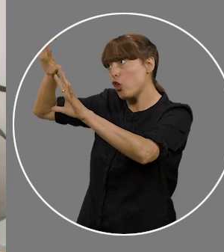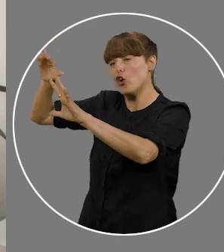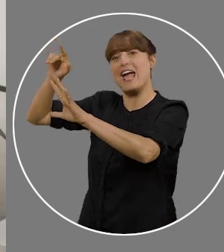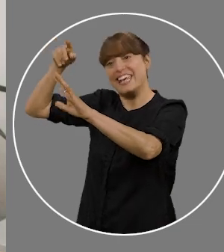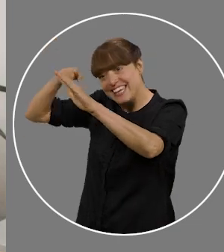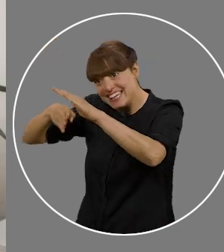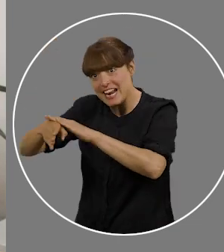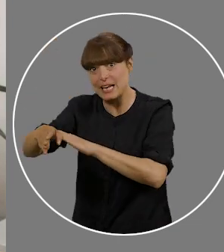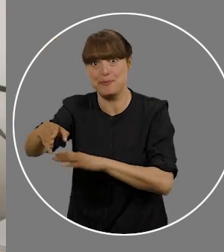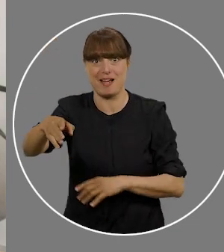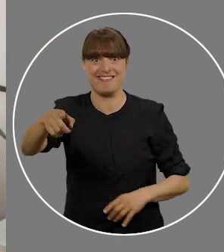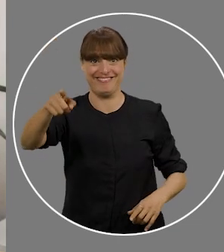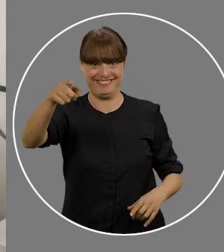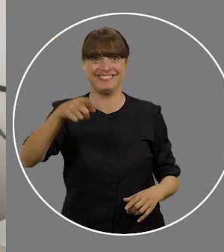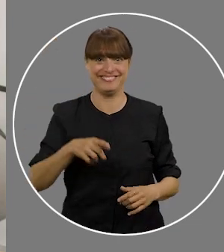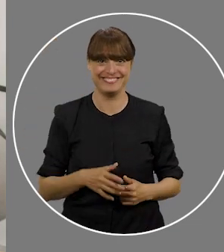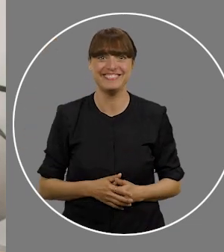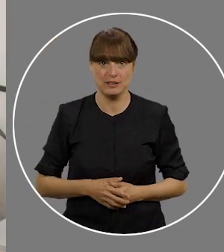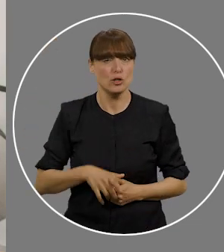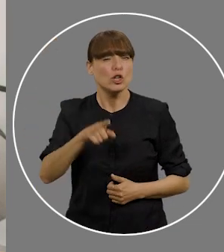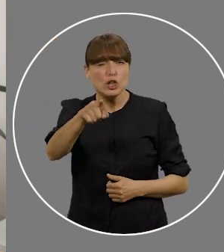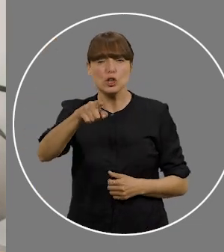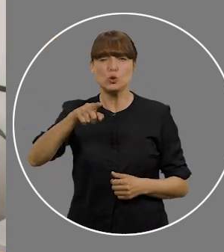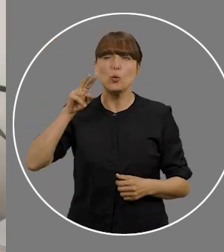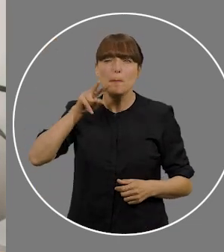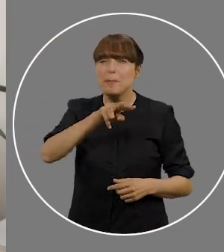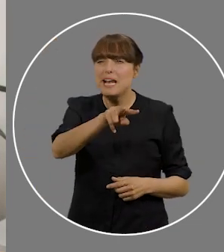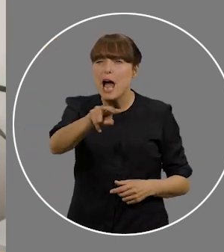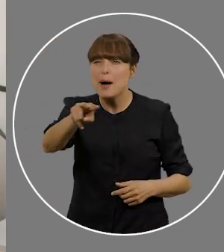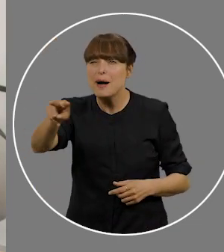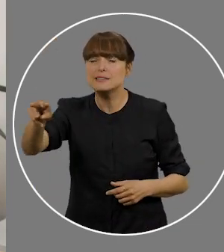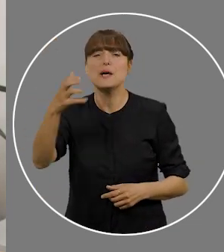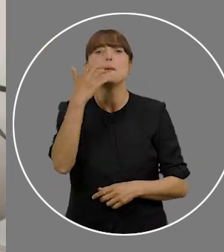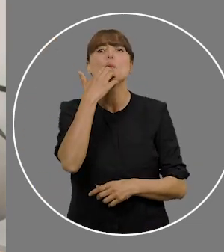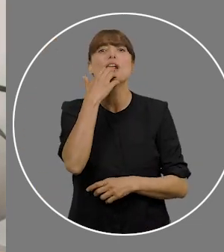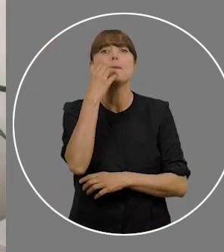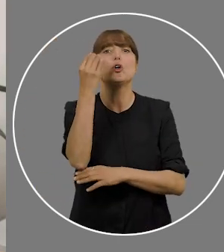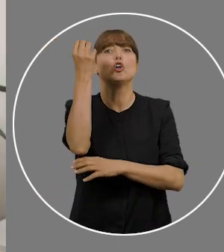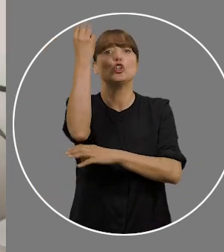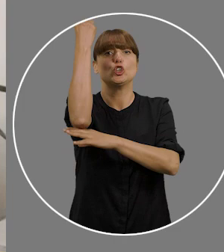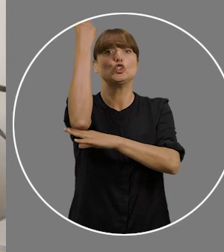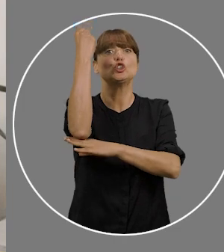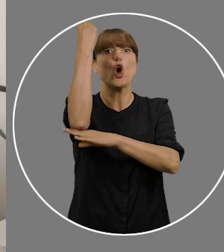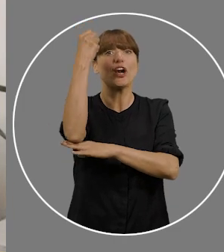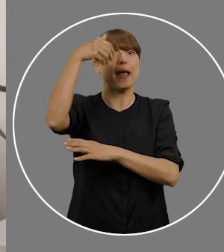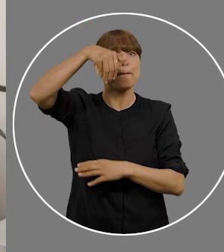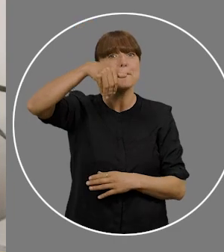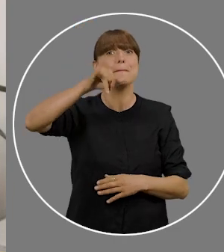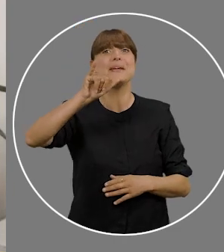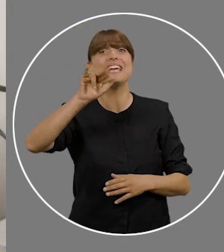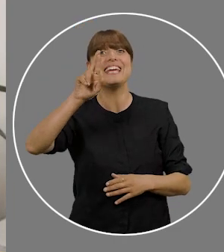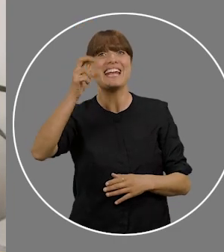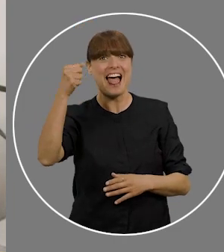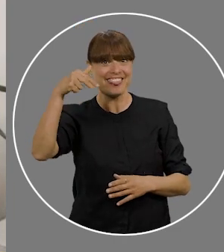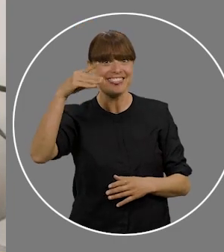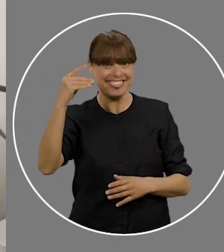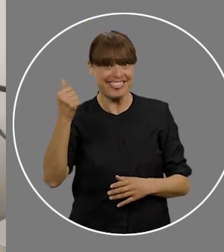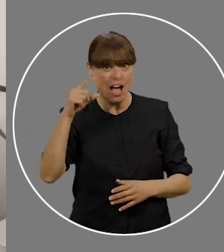Vale. Y así, hasta llegar un poco antes de la torre de la Miranda, que siempre se ha dicho.